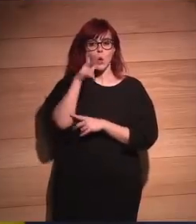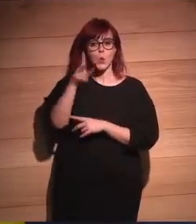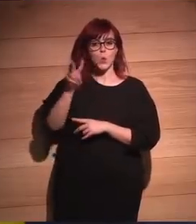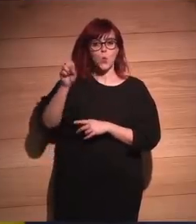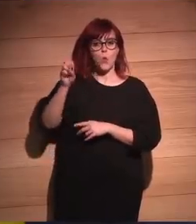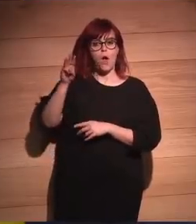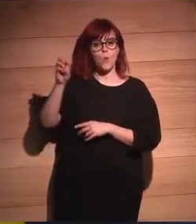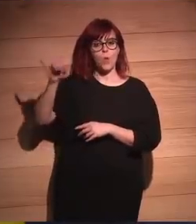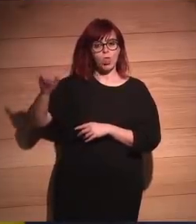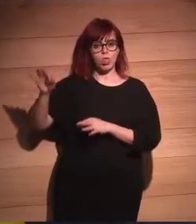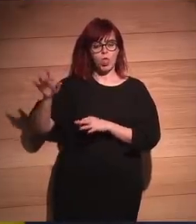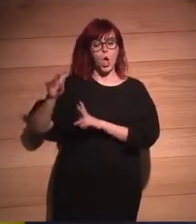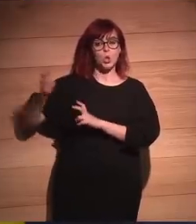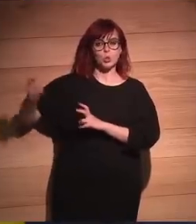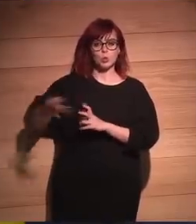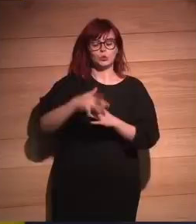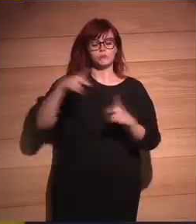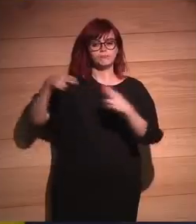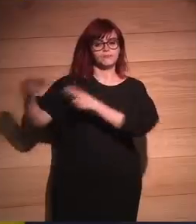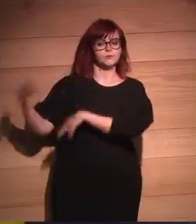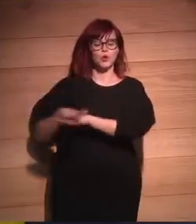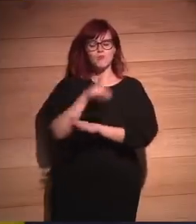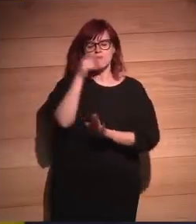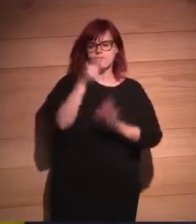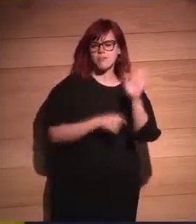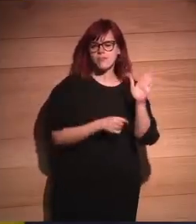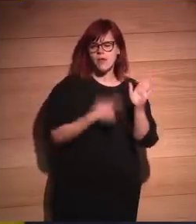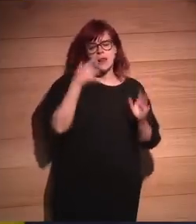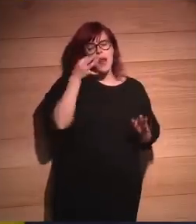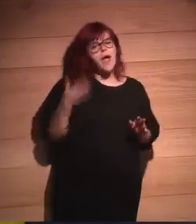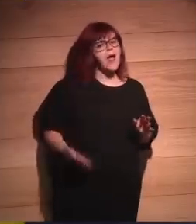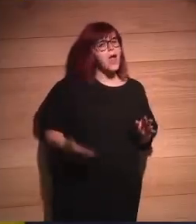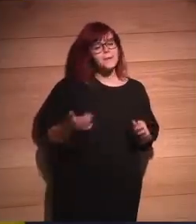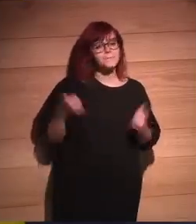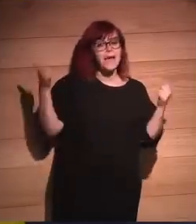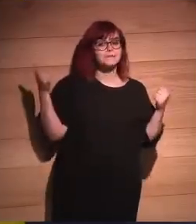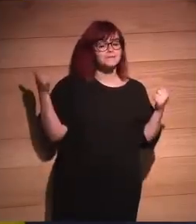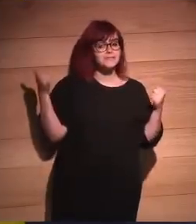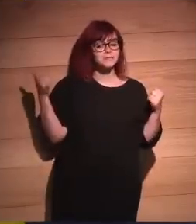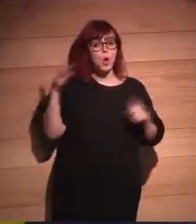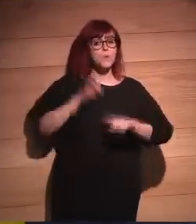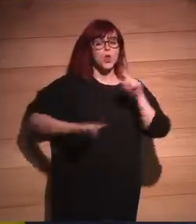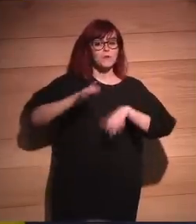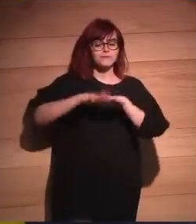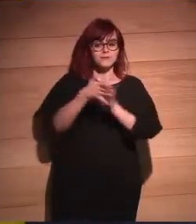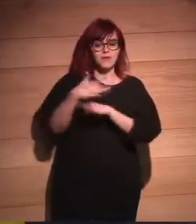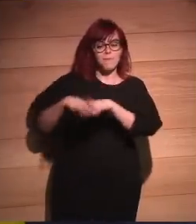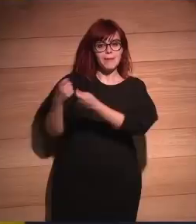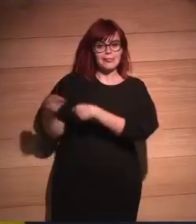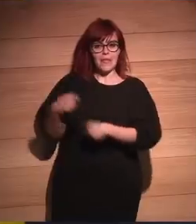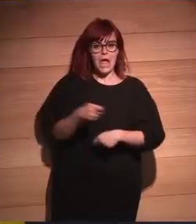a Huawei y a otros, sino que hay una medida mucho más grave, que es la prohibición de